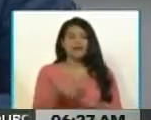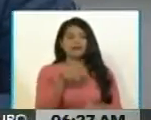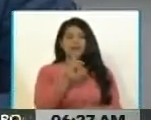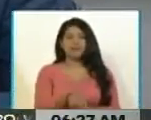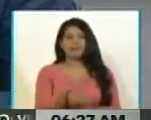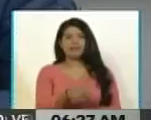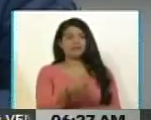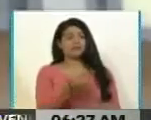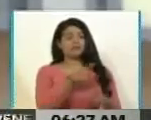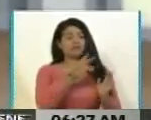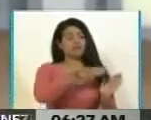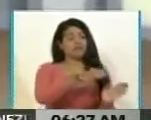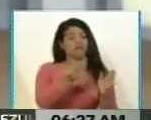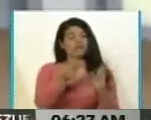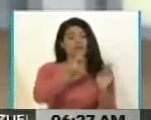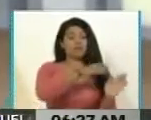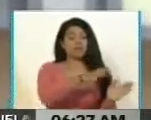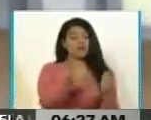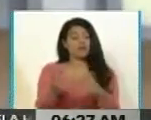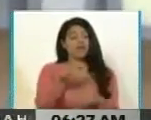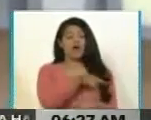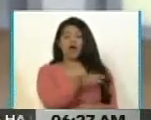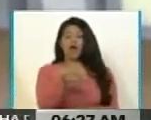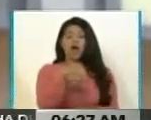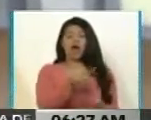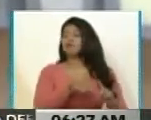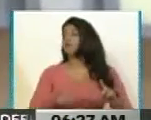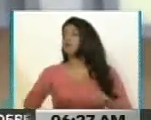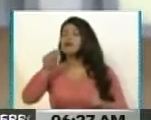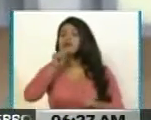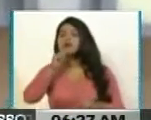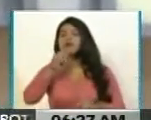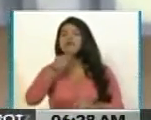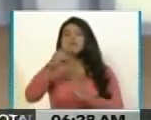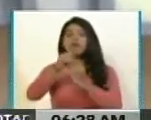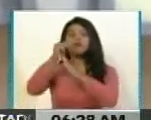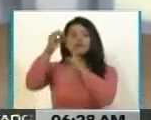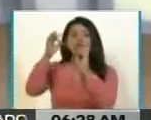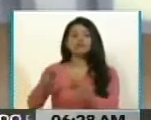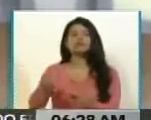te amarras con los géneros, te amarras con los voceros, quiénes son los voceros calificados o no.